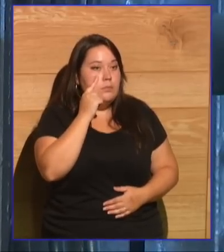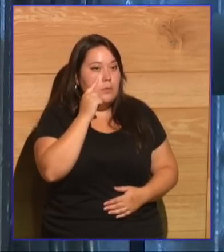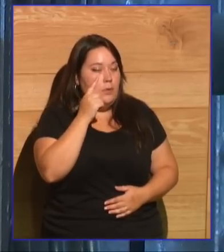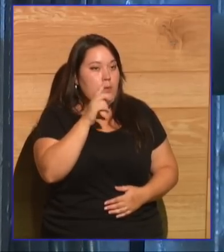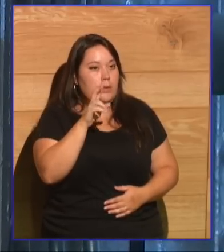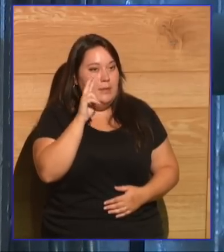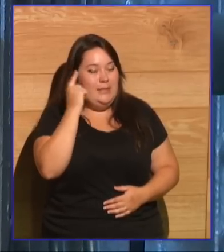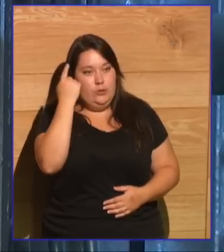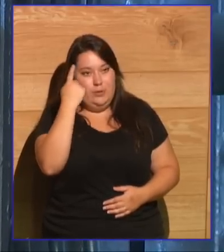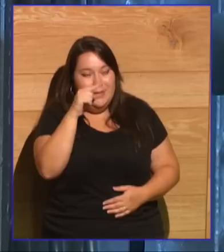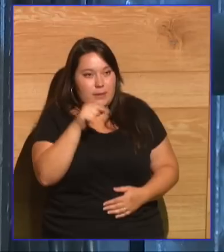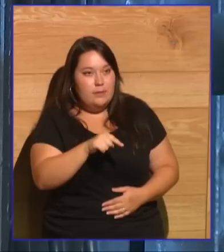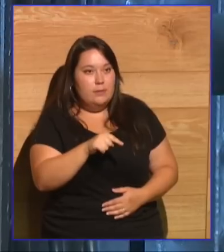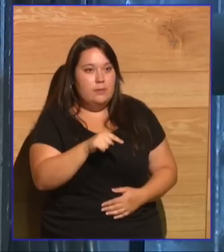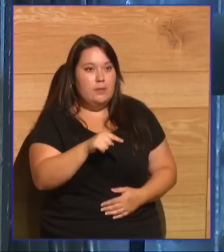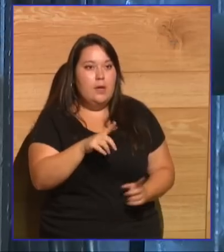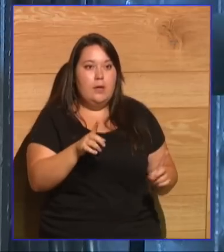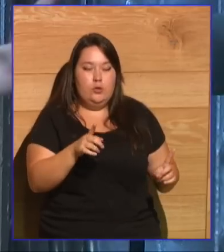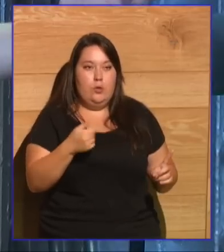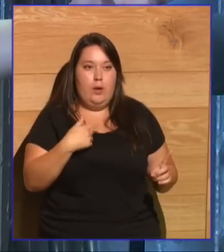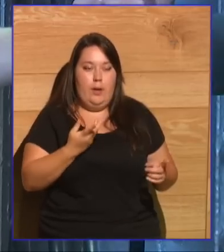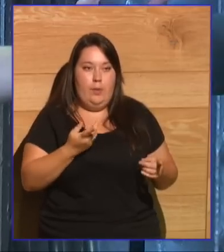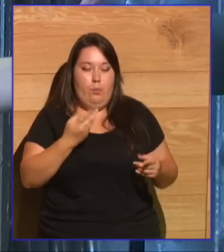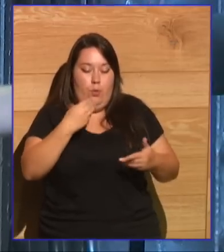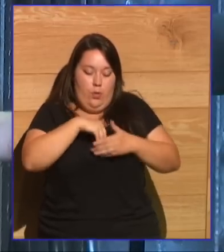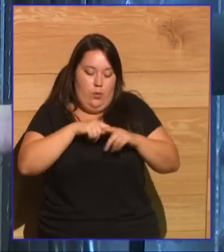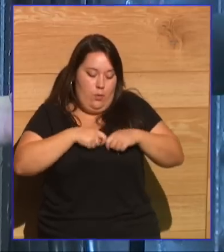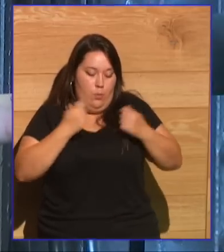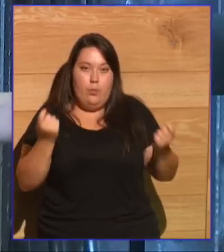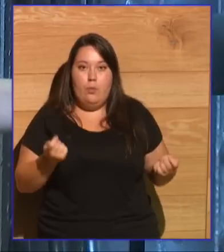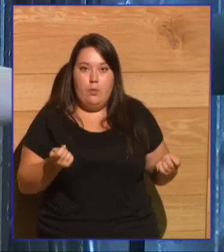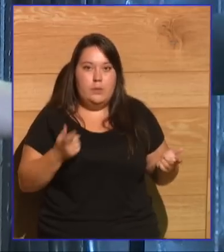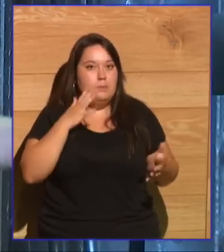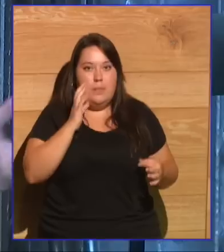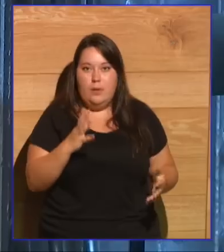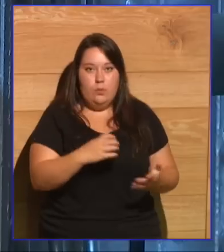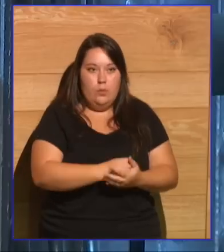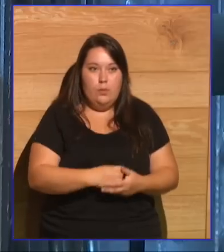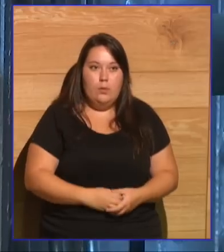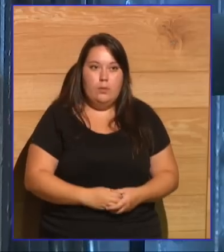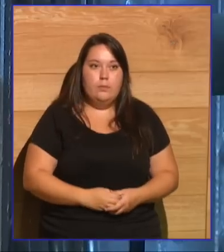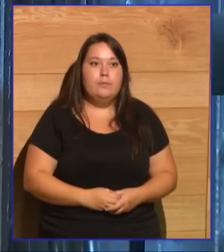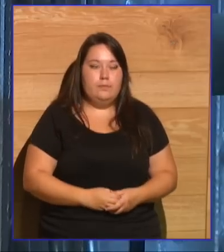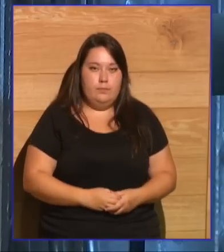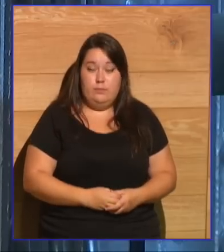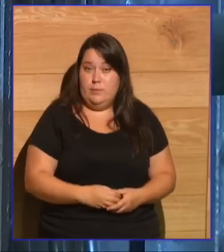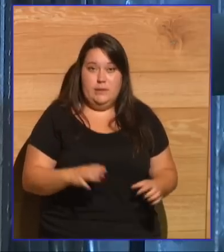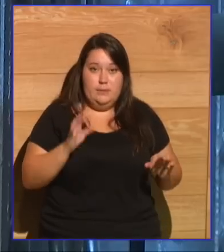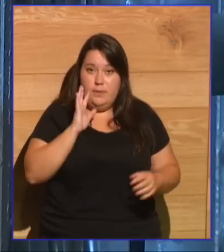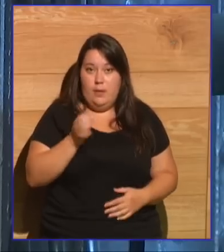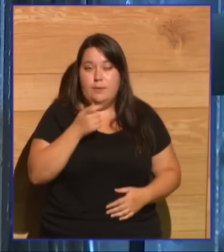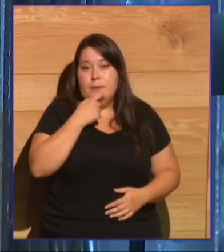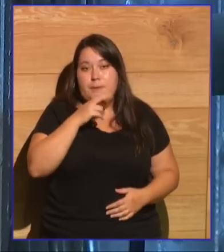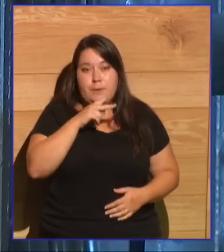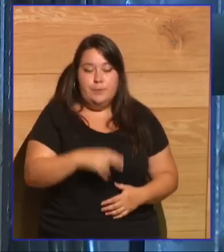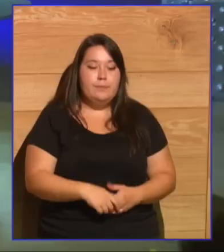nada pero ya había icónica o sea eso te rompía por dentro si es claro que si es todo verdad una galaxy far far away' y ya está se los compro